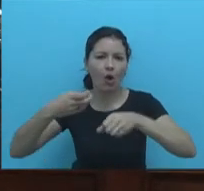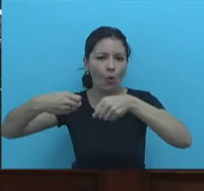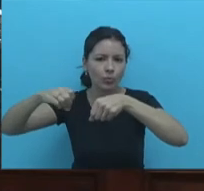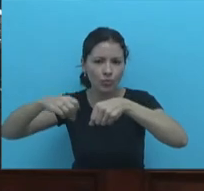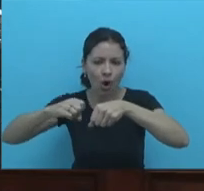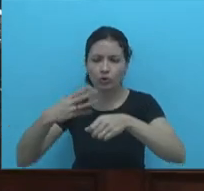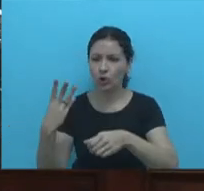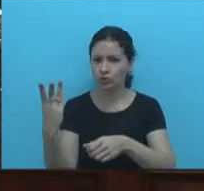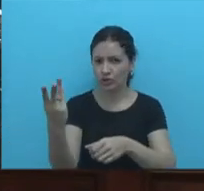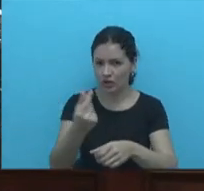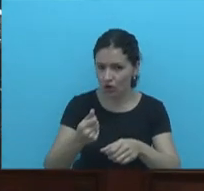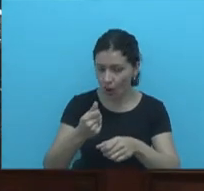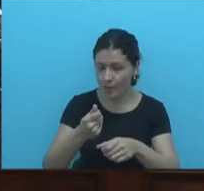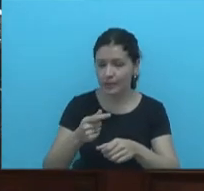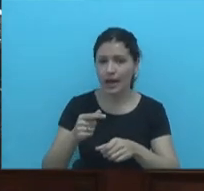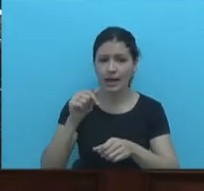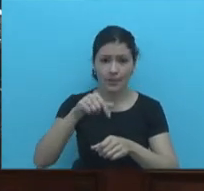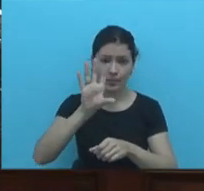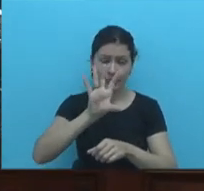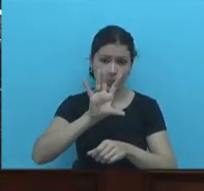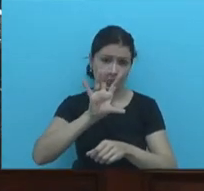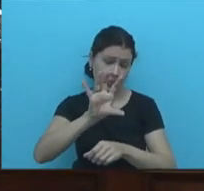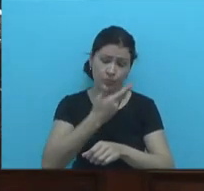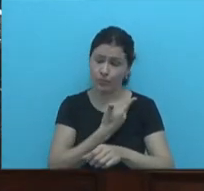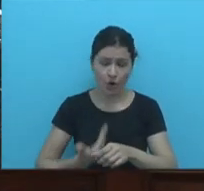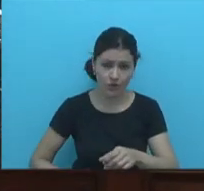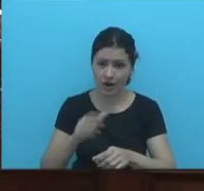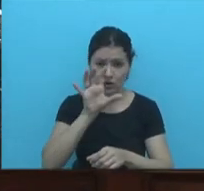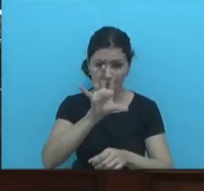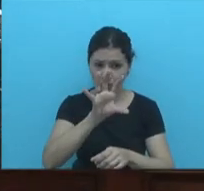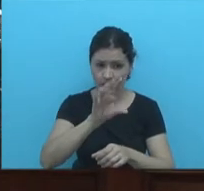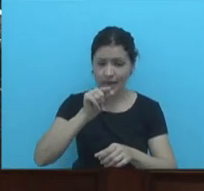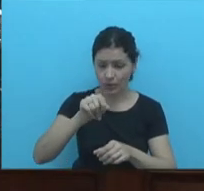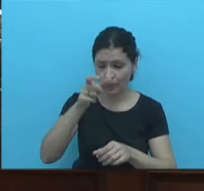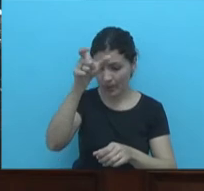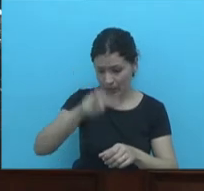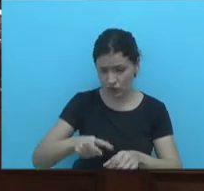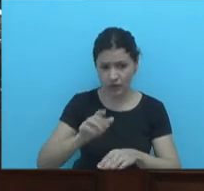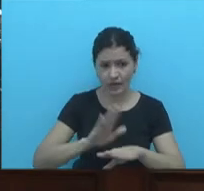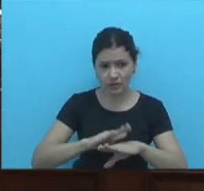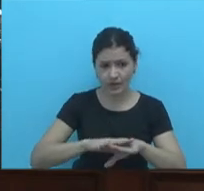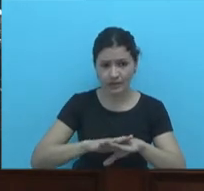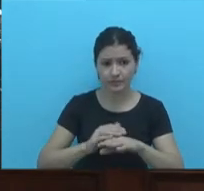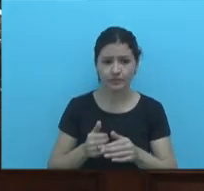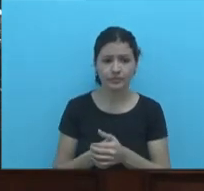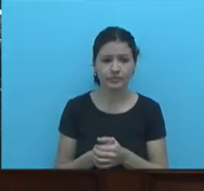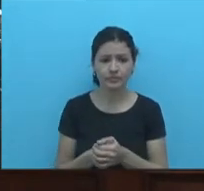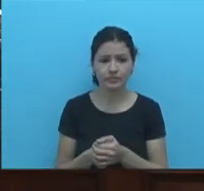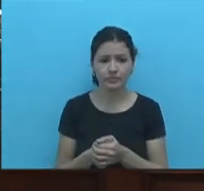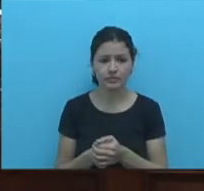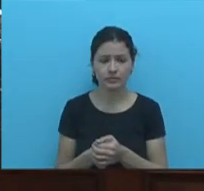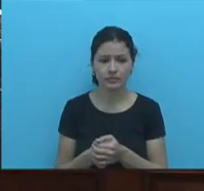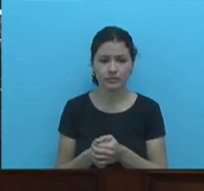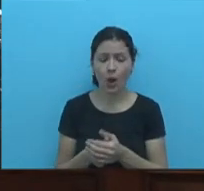comunal o provincial, en este caso provincial, y después estas personas que llevan adelante un trabajo informal lo devuelven con